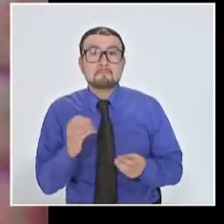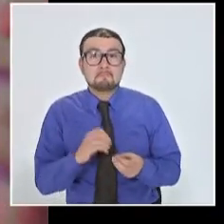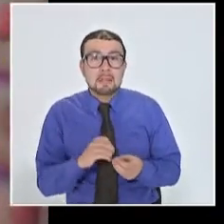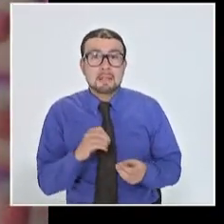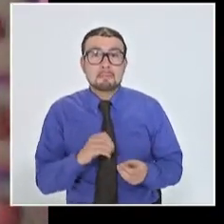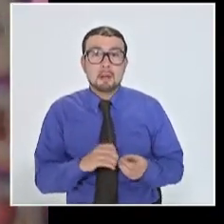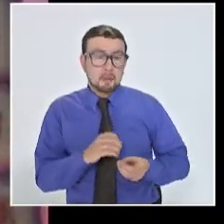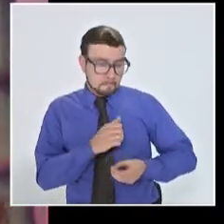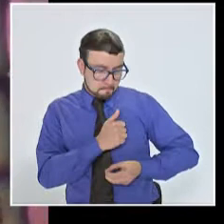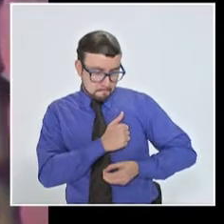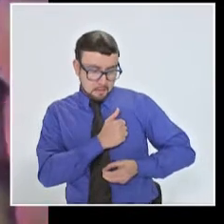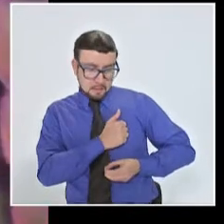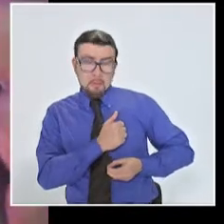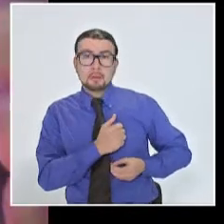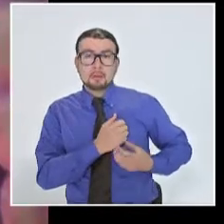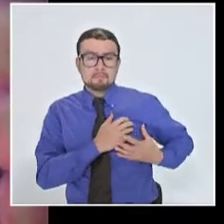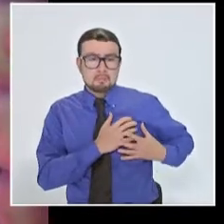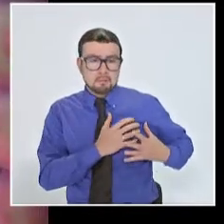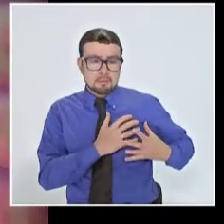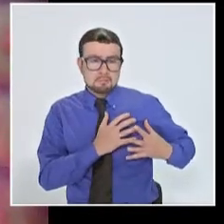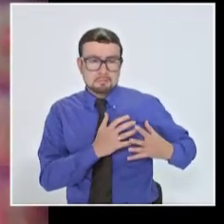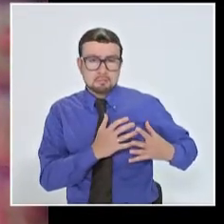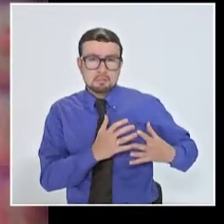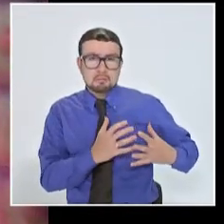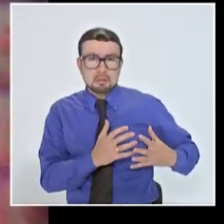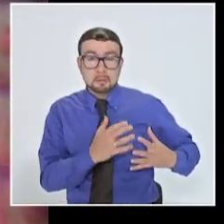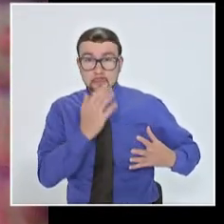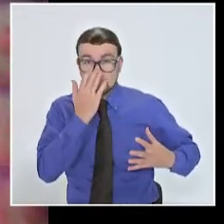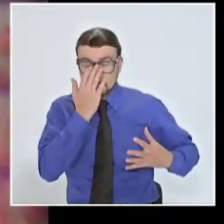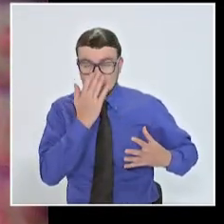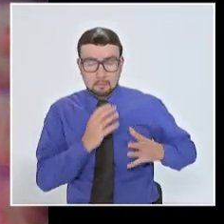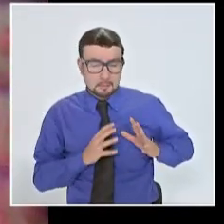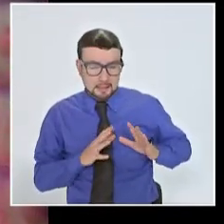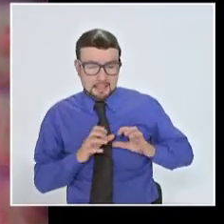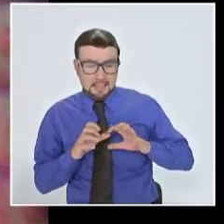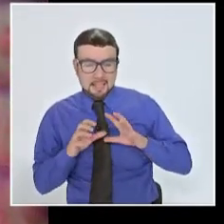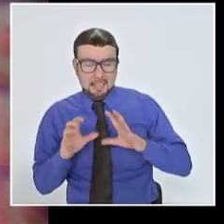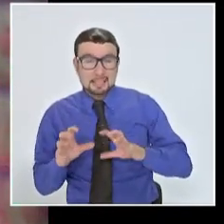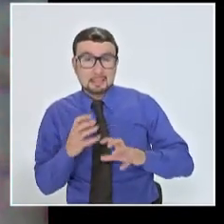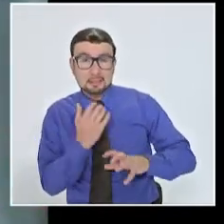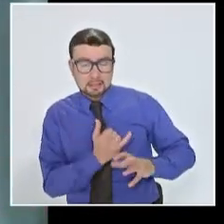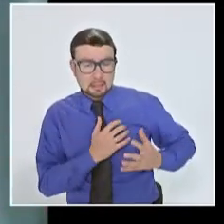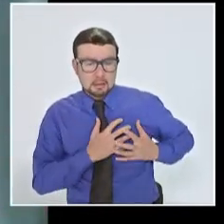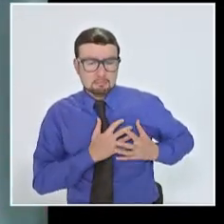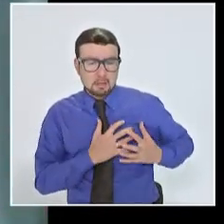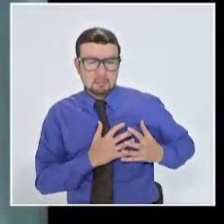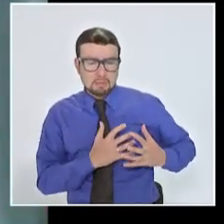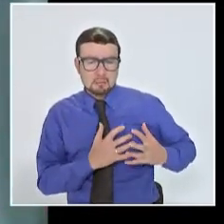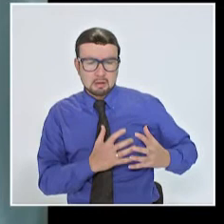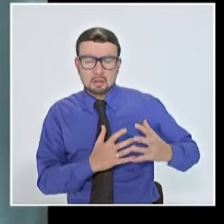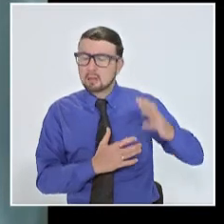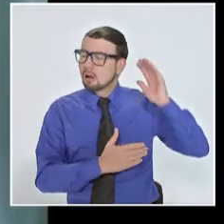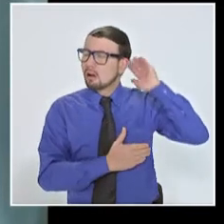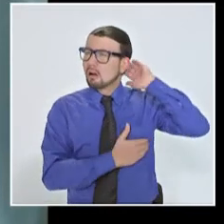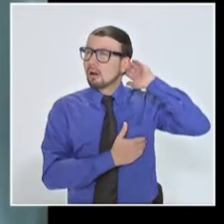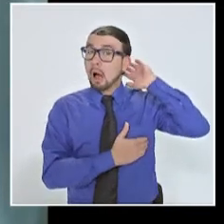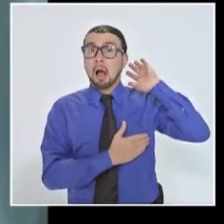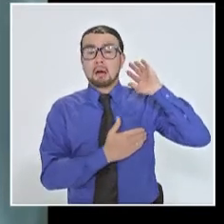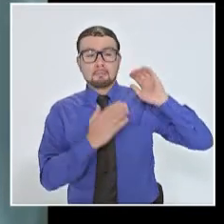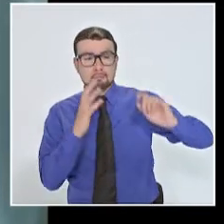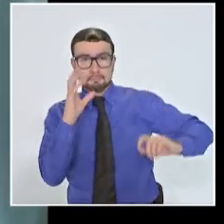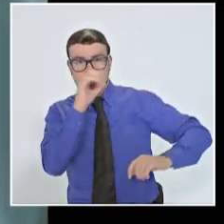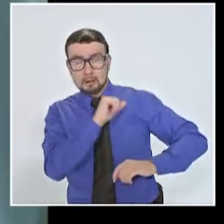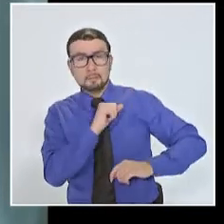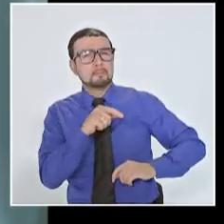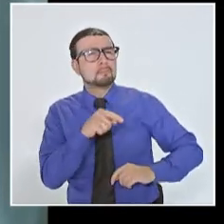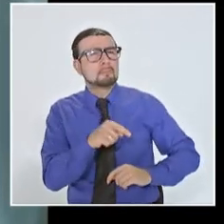comprometer más el órgano hasta que finalmente aumenta de tamaño, se hace palpable, pero estas células tienen una característica,